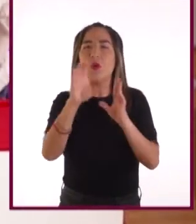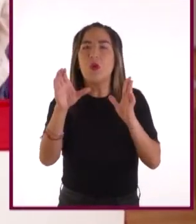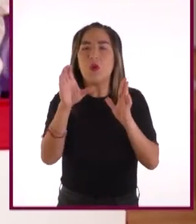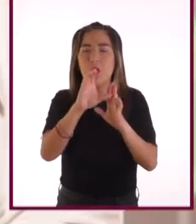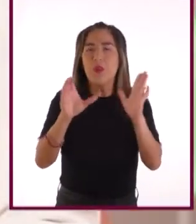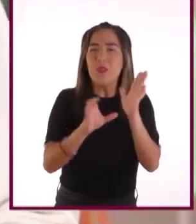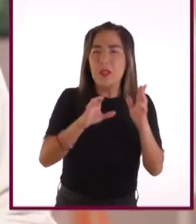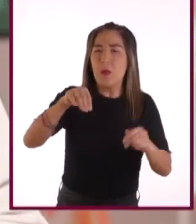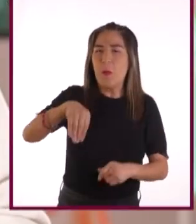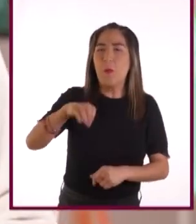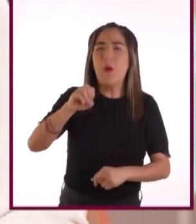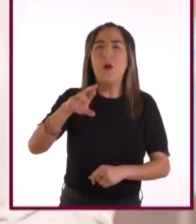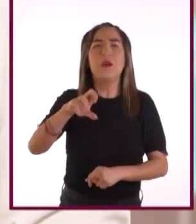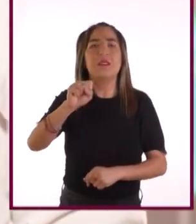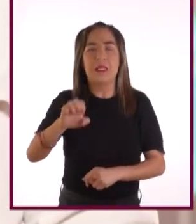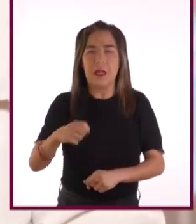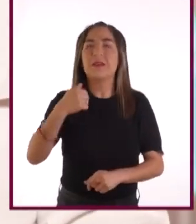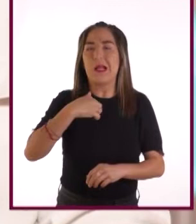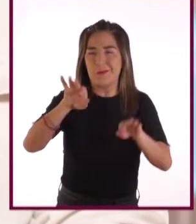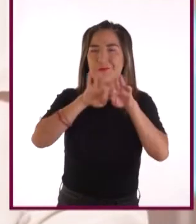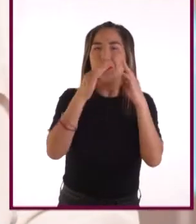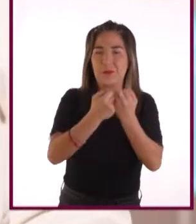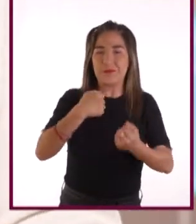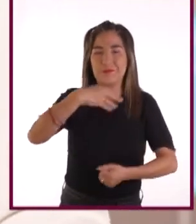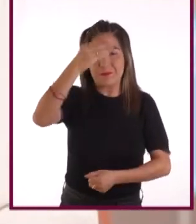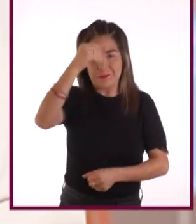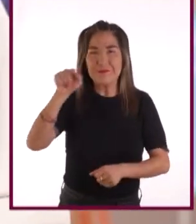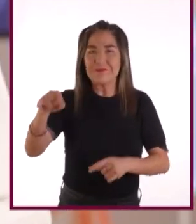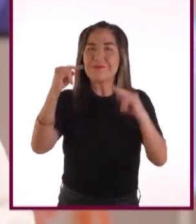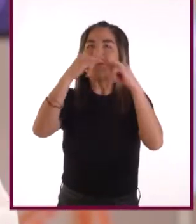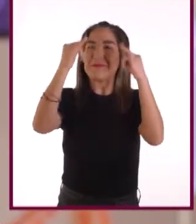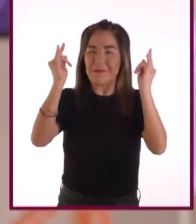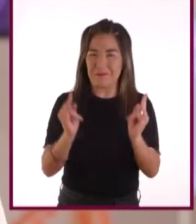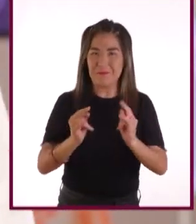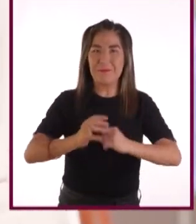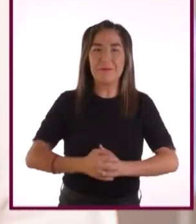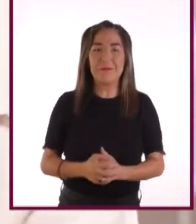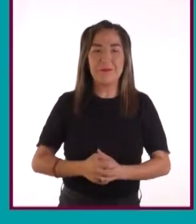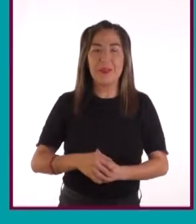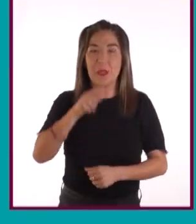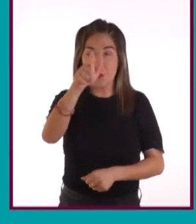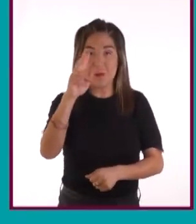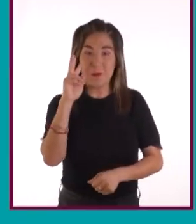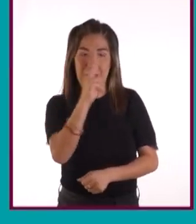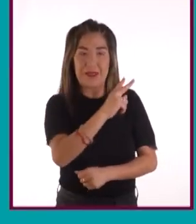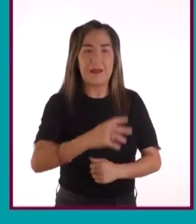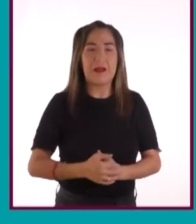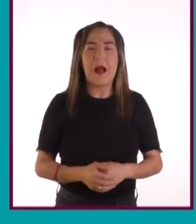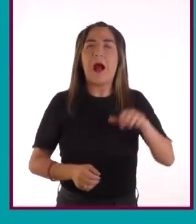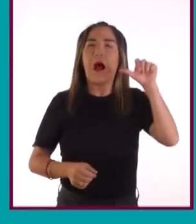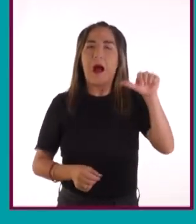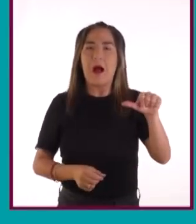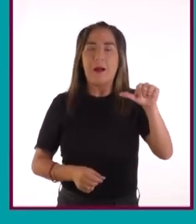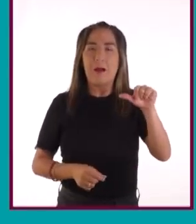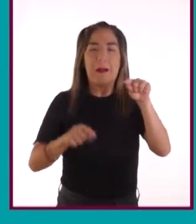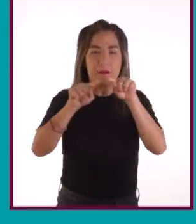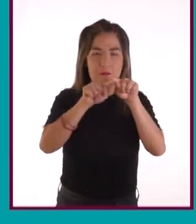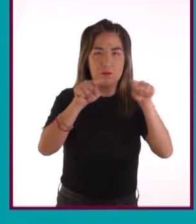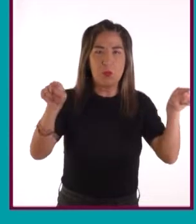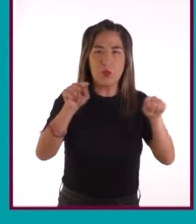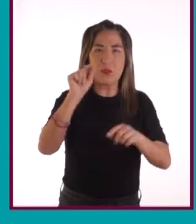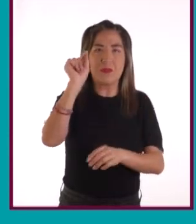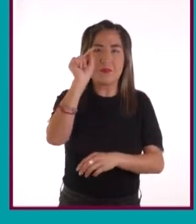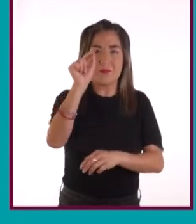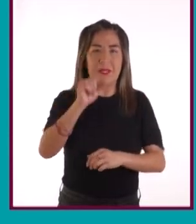Morse. Bueno, hay una forma que aprendí precisamente en un campamento. Como ves, la A es un punto y una